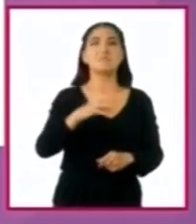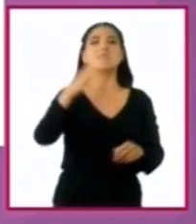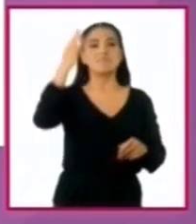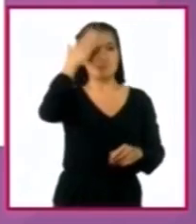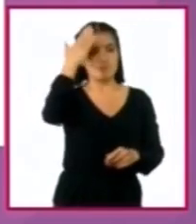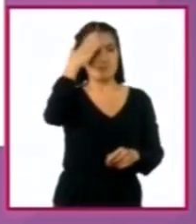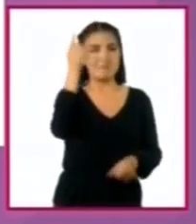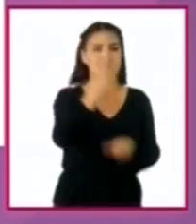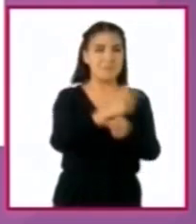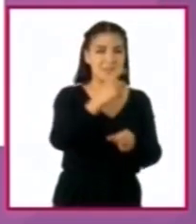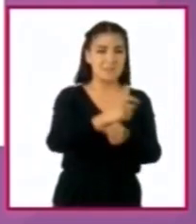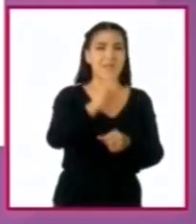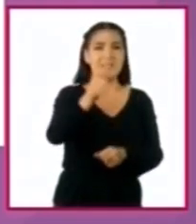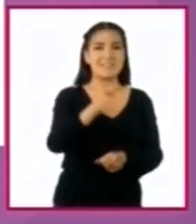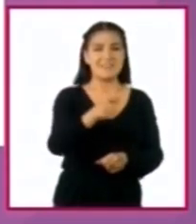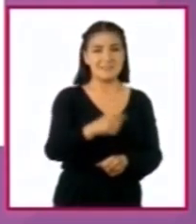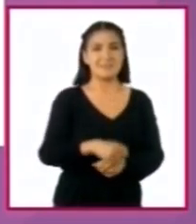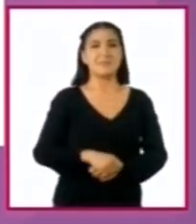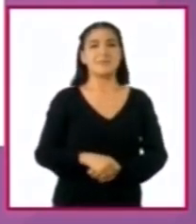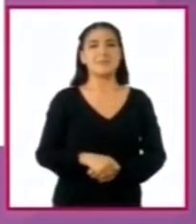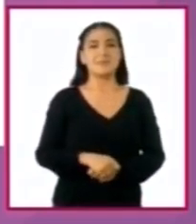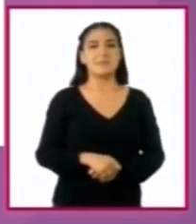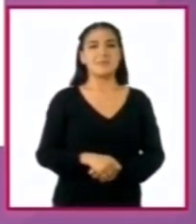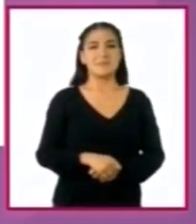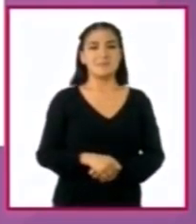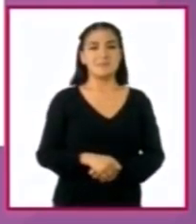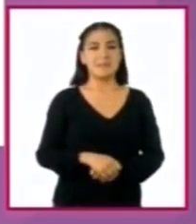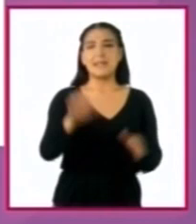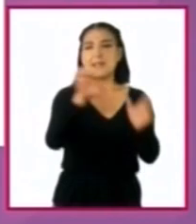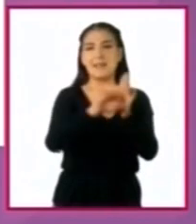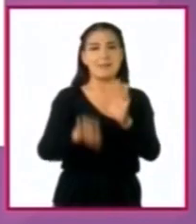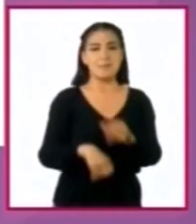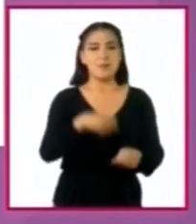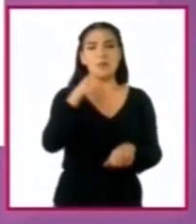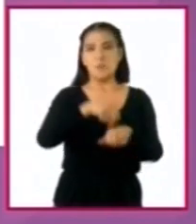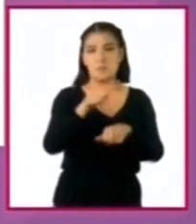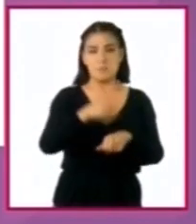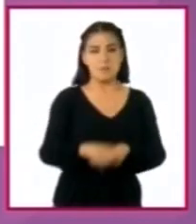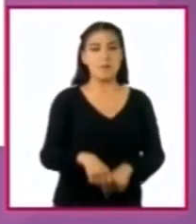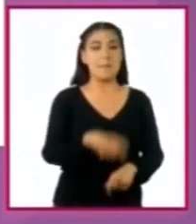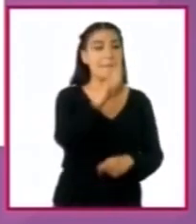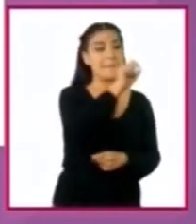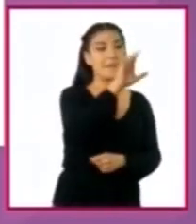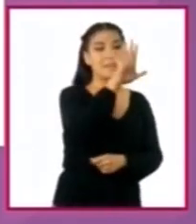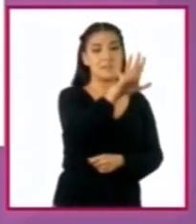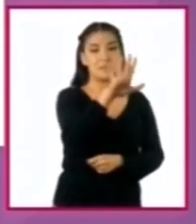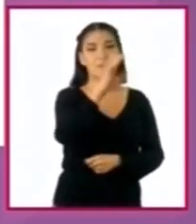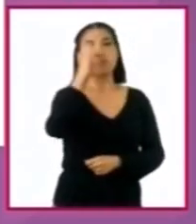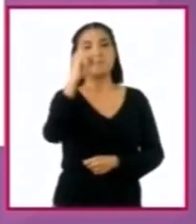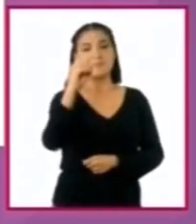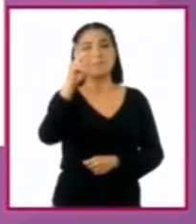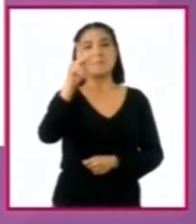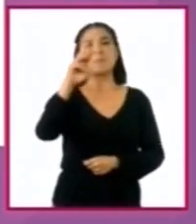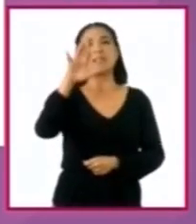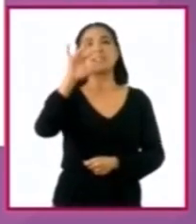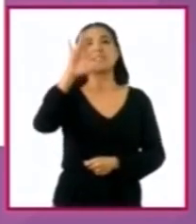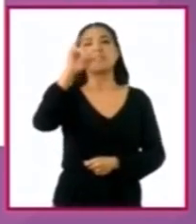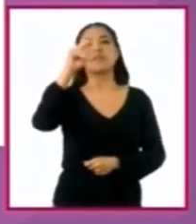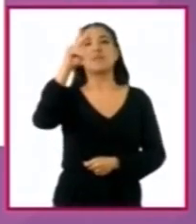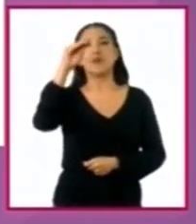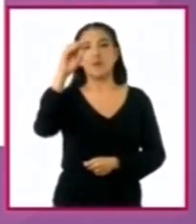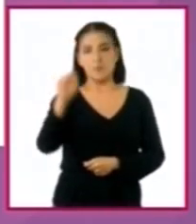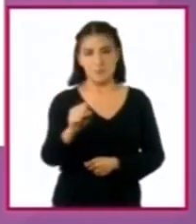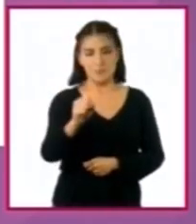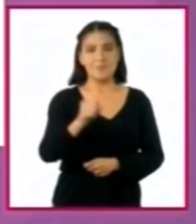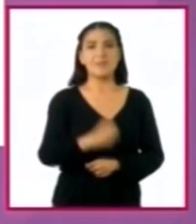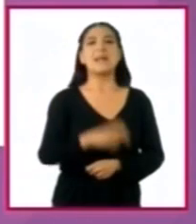y su signo es... Por ejemplo, este número se lee 25 principios.